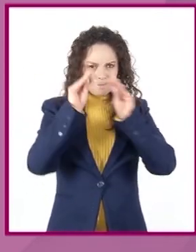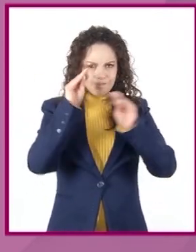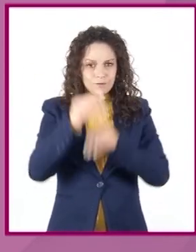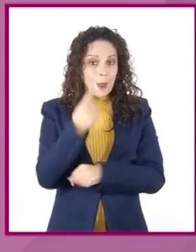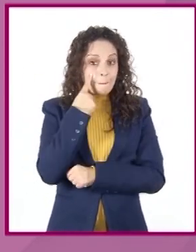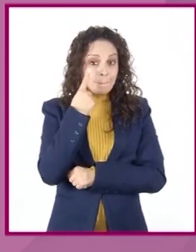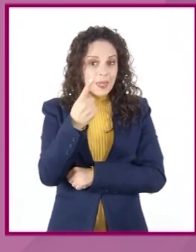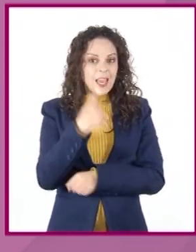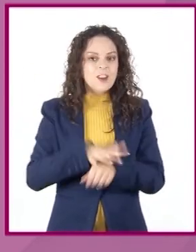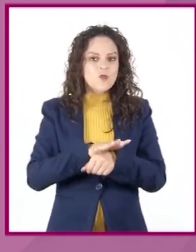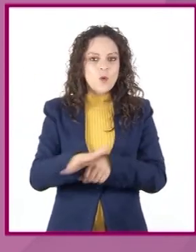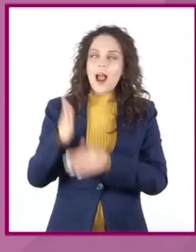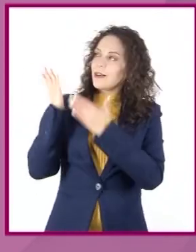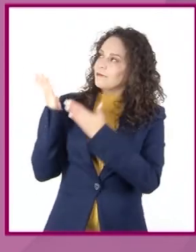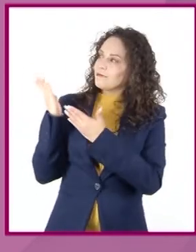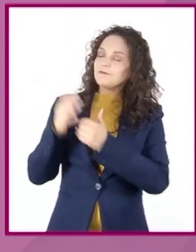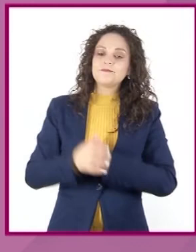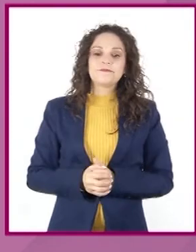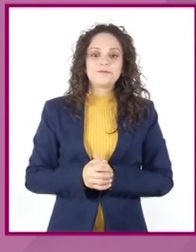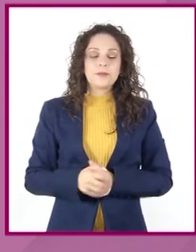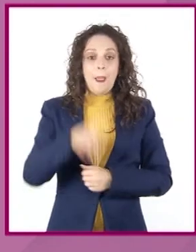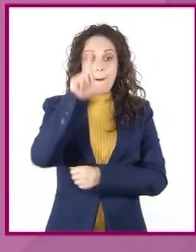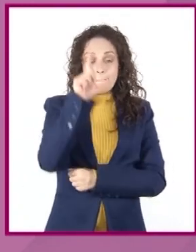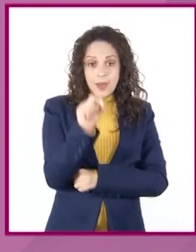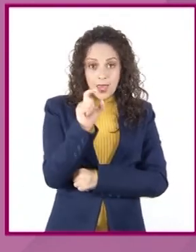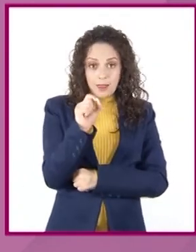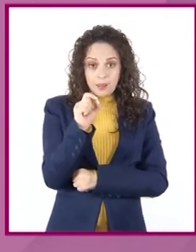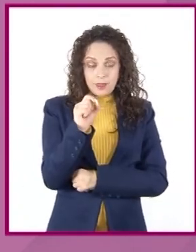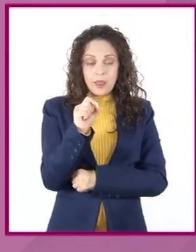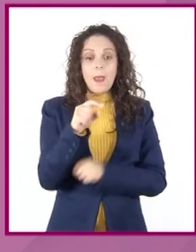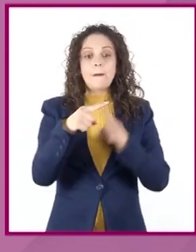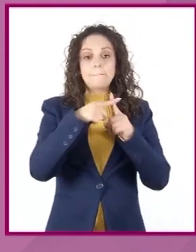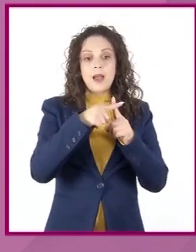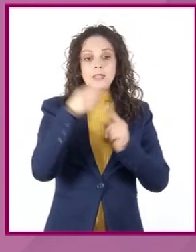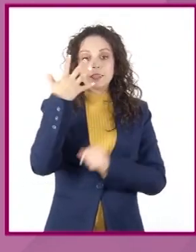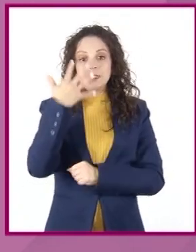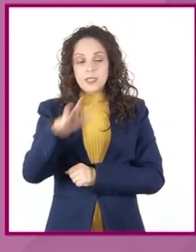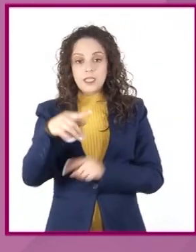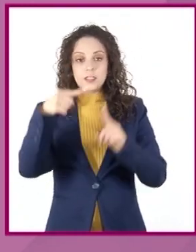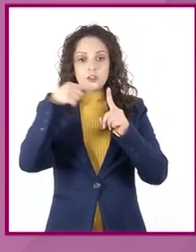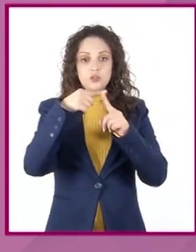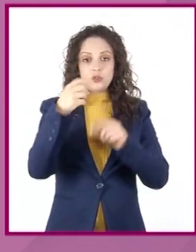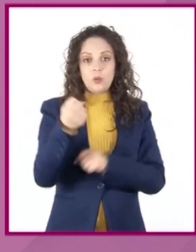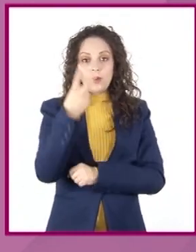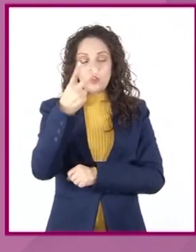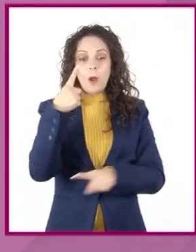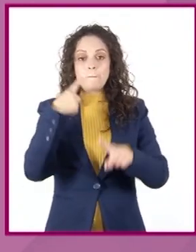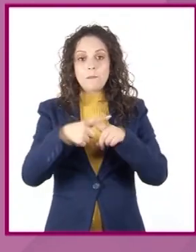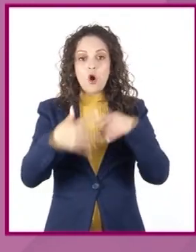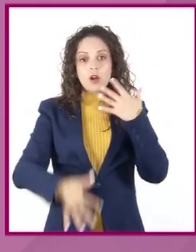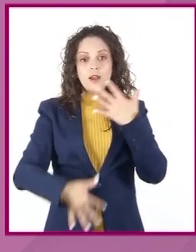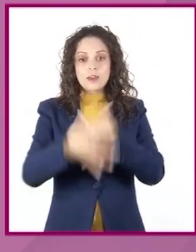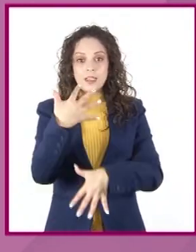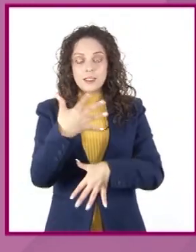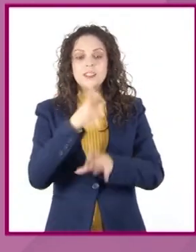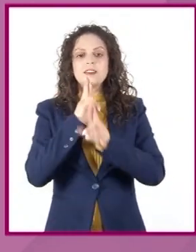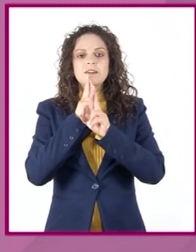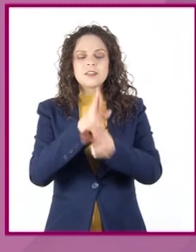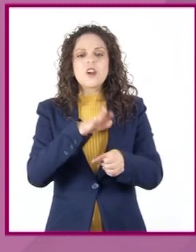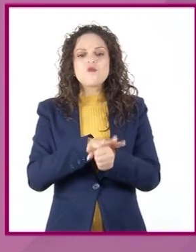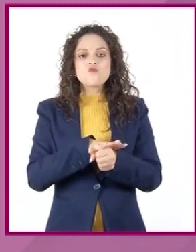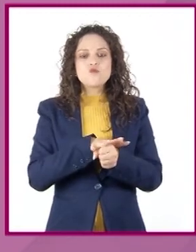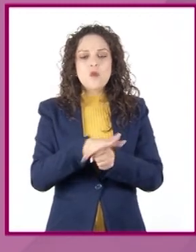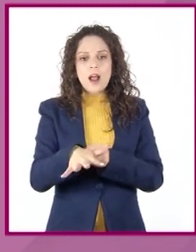obtenemos volumen es igual a 20 más 10 sobre 2 por 15, cuyo resultado